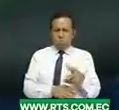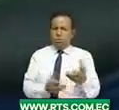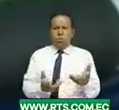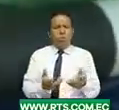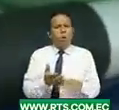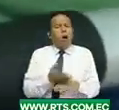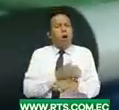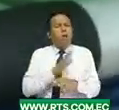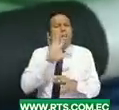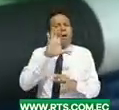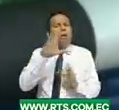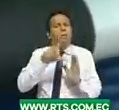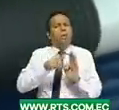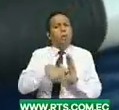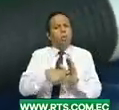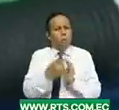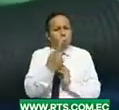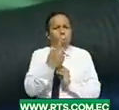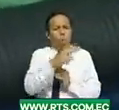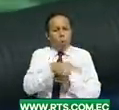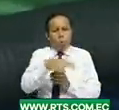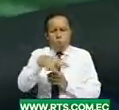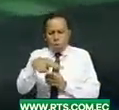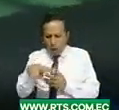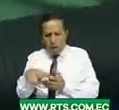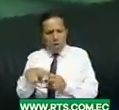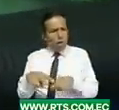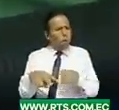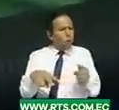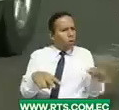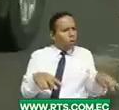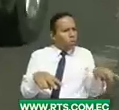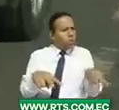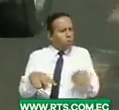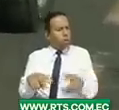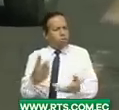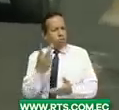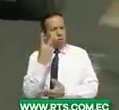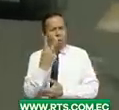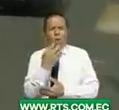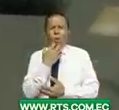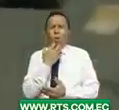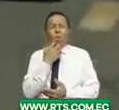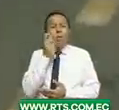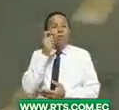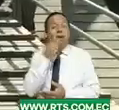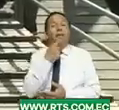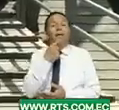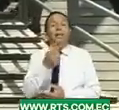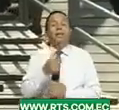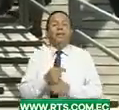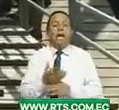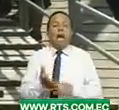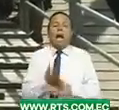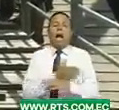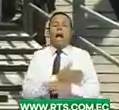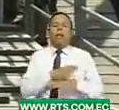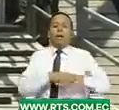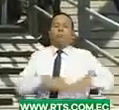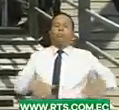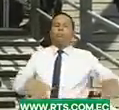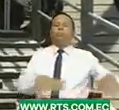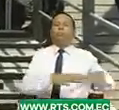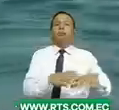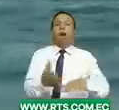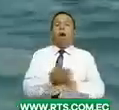Y si no sé cómo lo han ido flotando, quizá de a dónde. Según detalló la fiscalía, a 4 millas náuticas de Manta, 8 personas habrían asaltado un barco